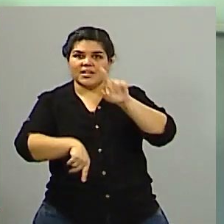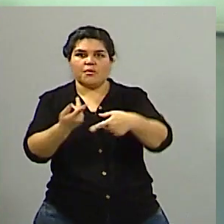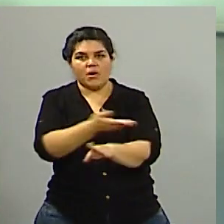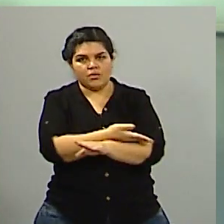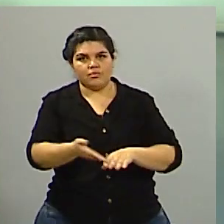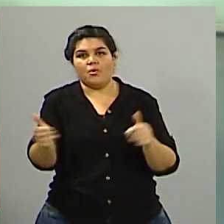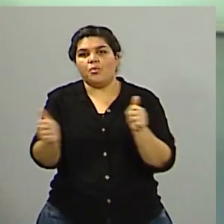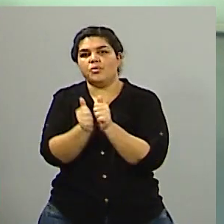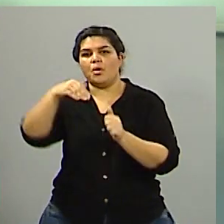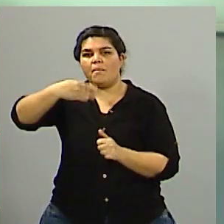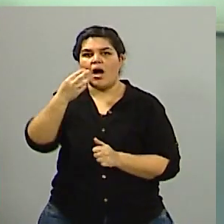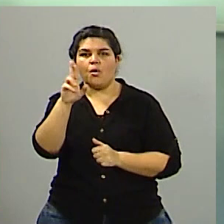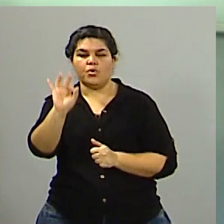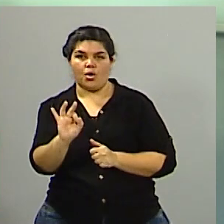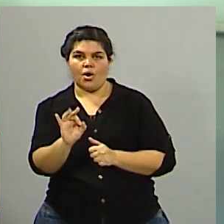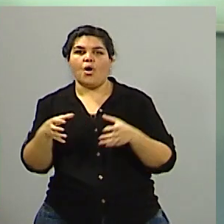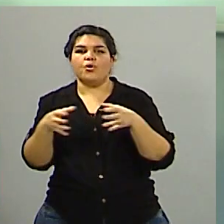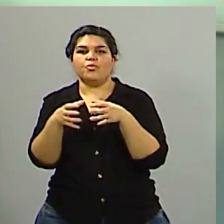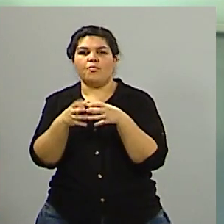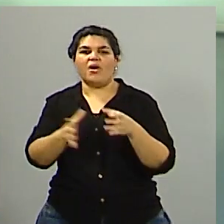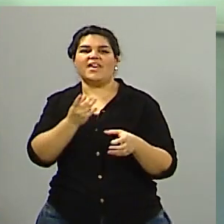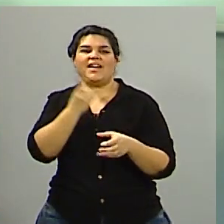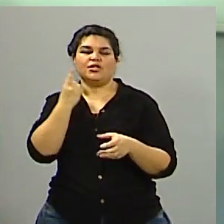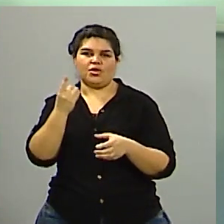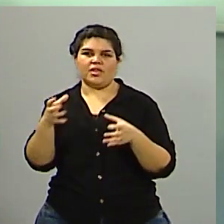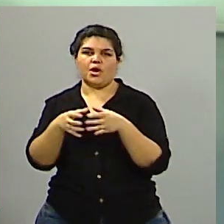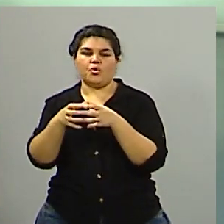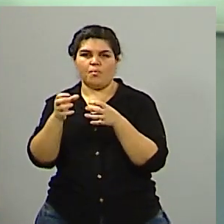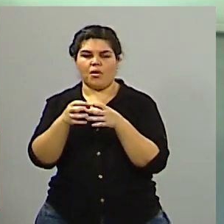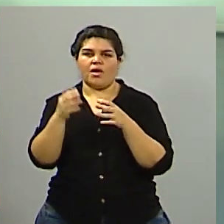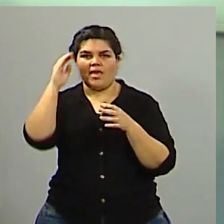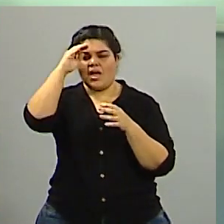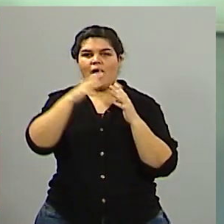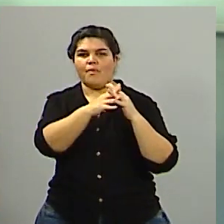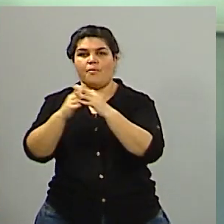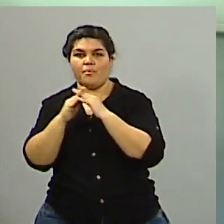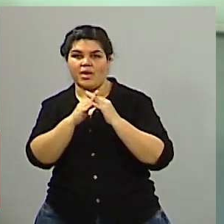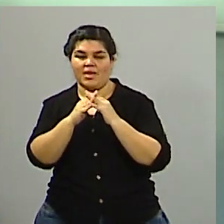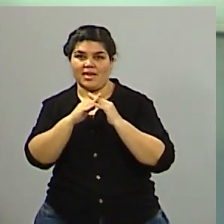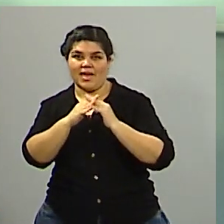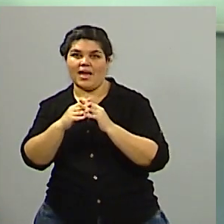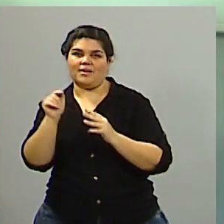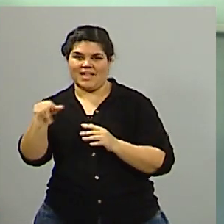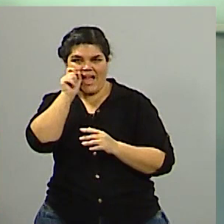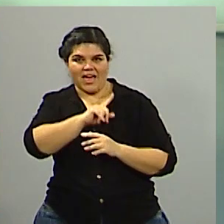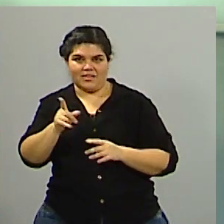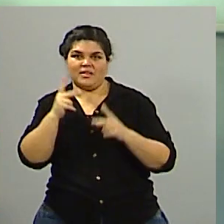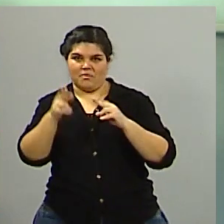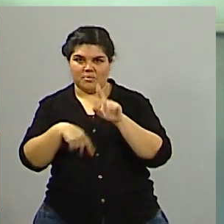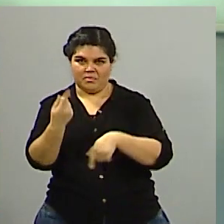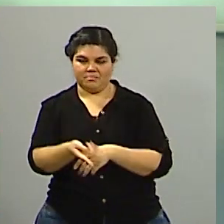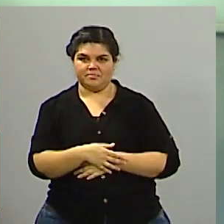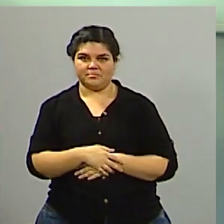Mauro Sosa, director ejecutivo del Centro de Bodegueros y Viñateros del Este. Vamos a un corte, ya regresamos, estamos en Chat Político.